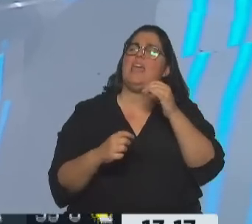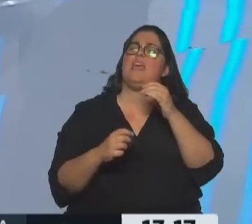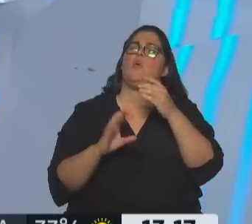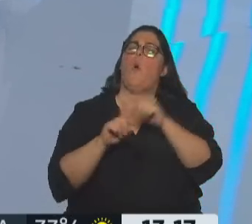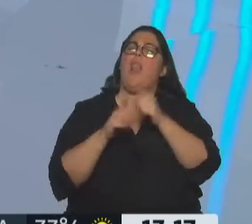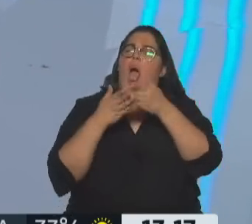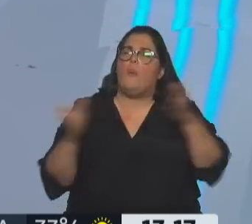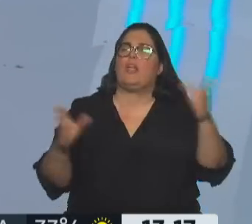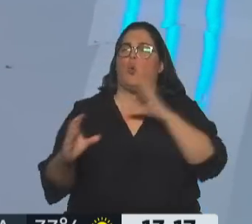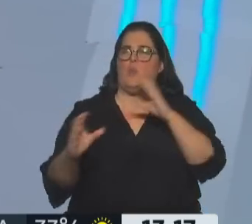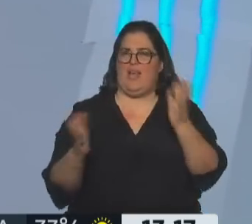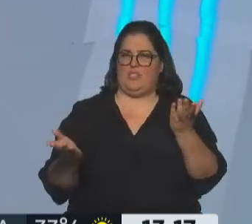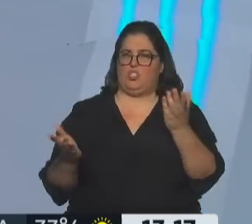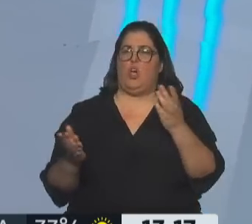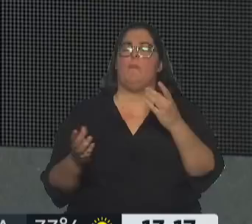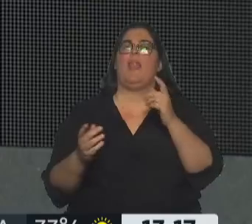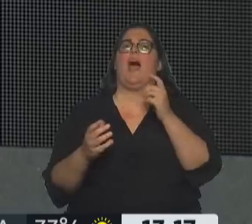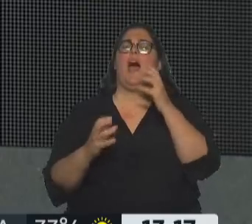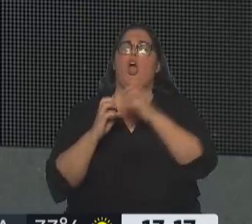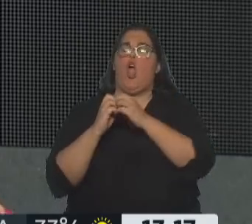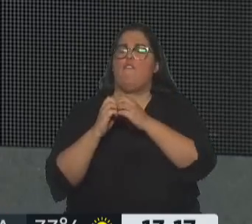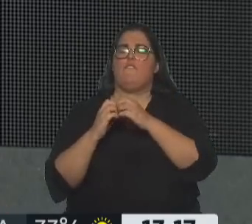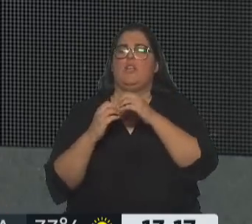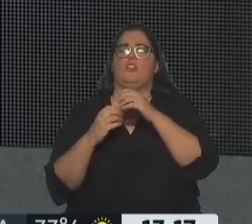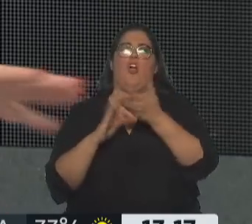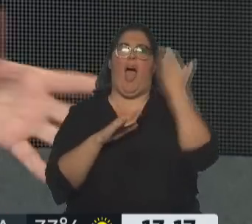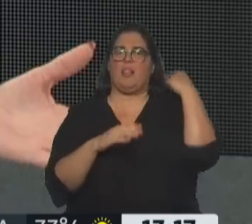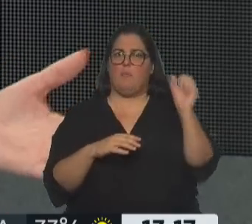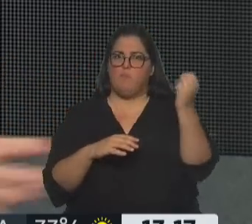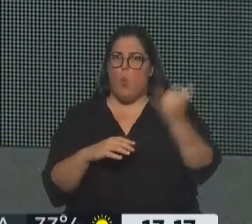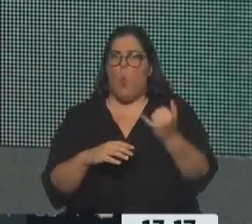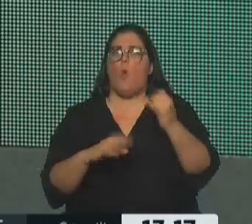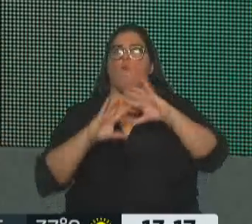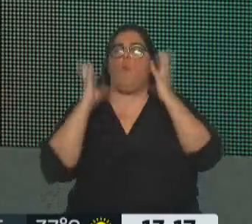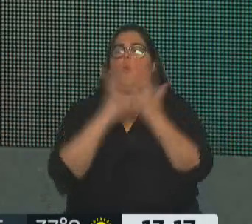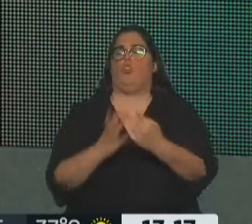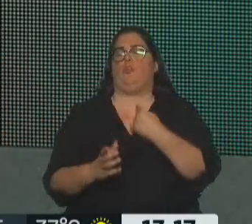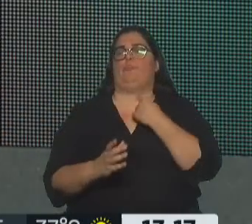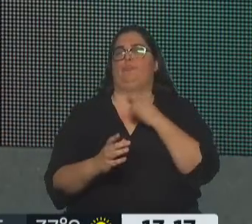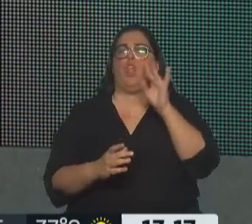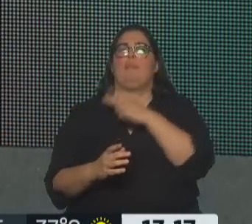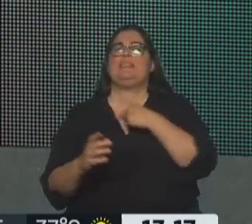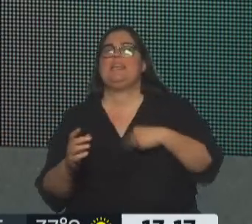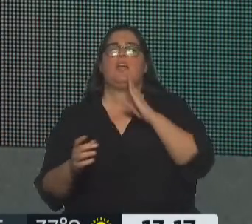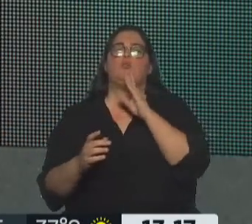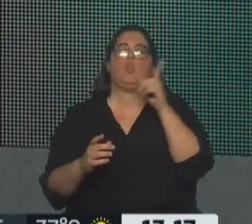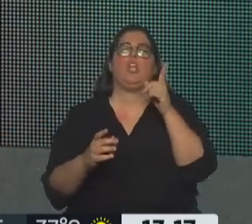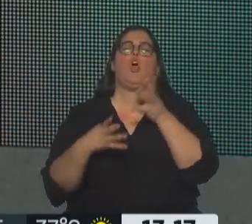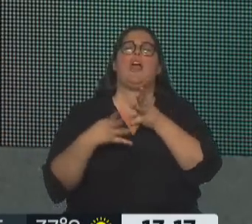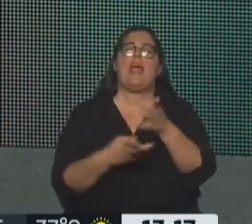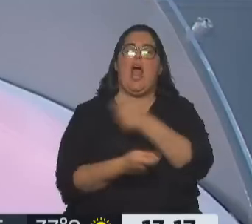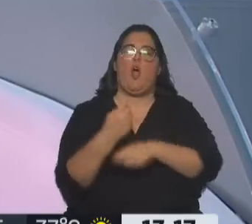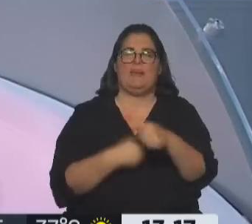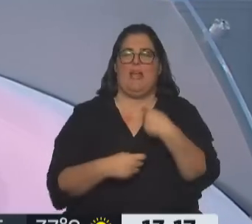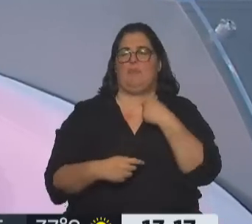más abierto, o al menos de que no se llegue al conflicto o la situación que se vivió en su momento y que afectó a todo el mundo, digamos, no solo a China y Estados Unidos, la guerra